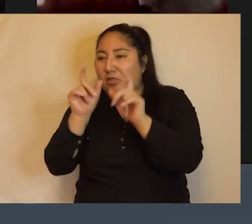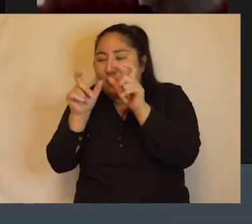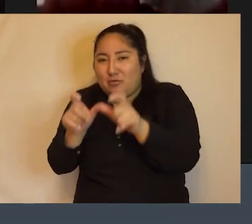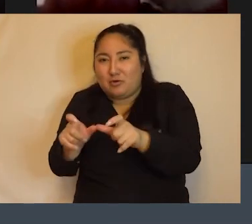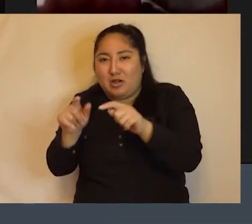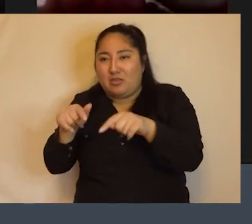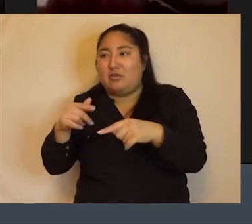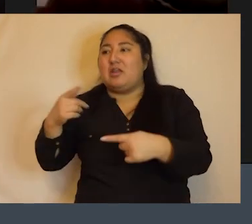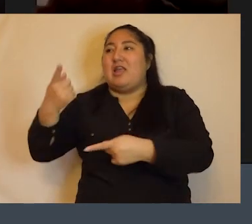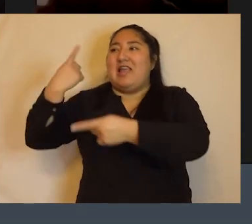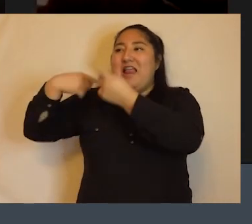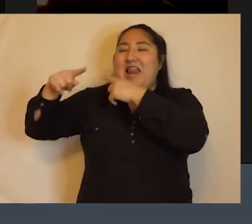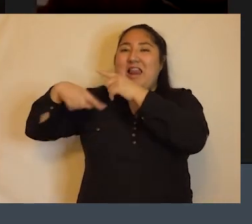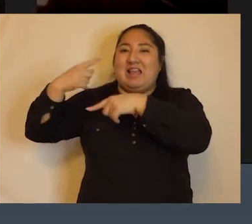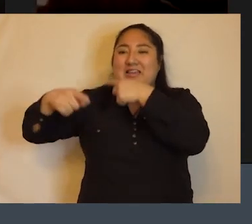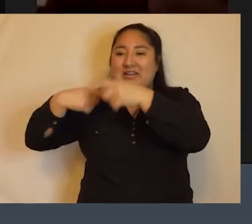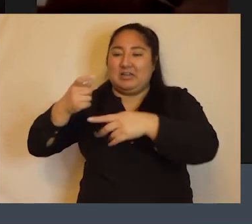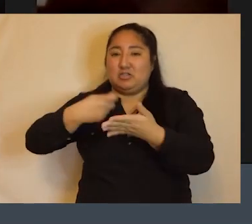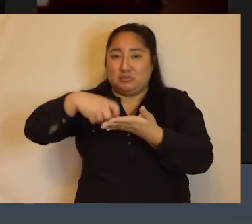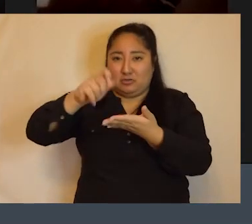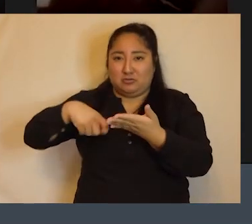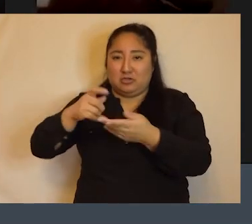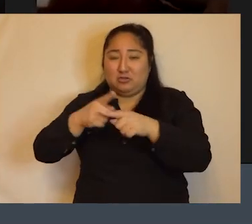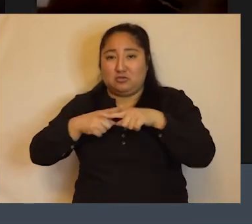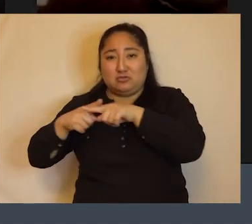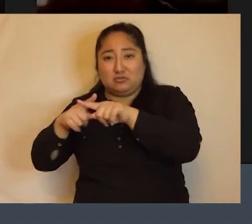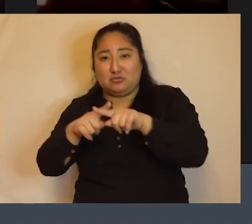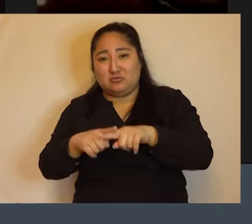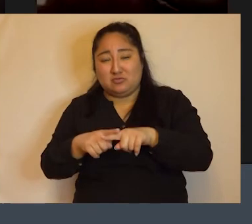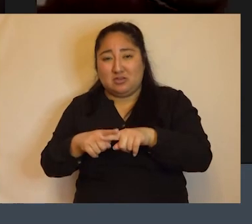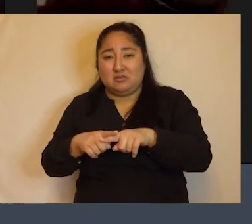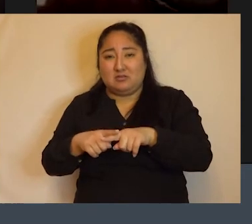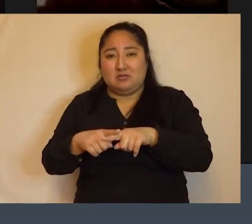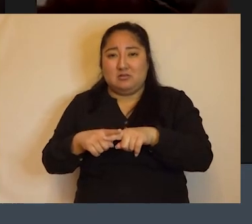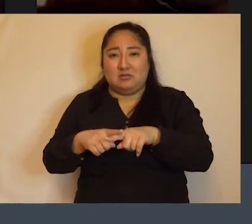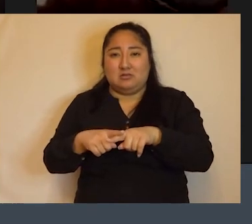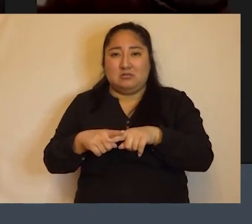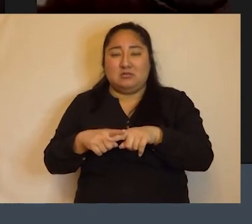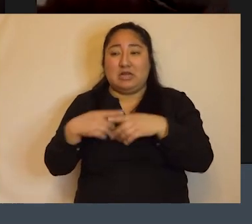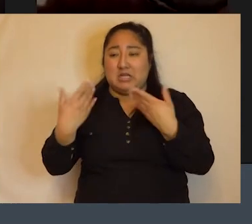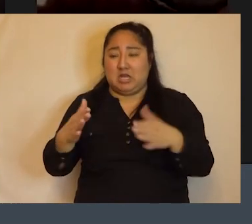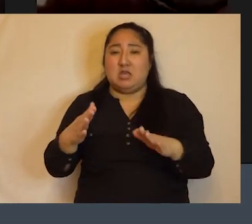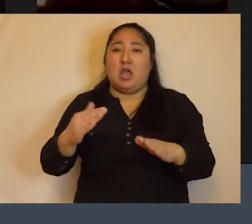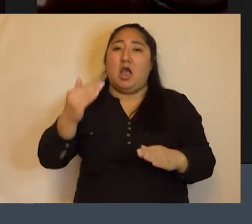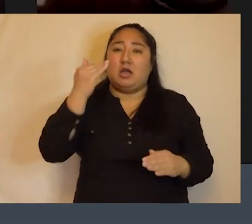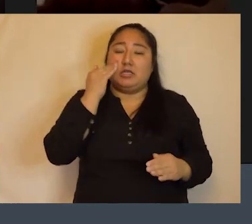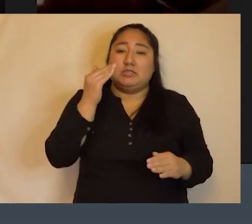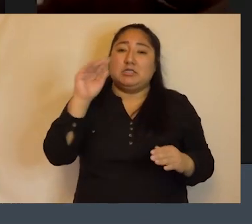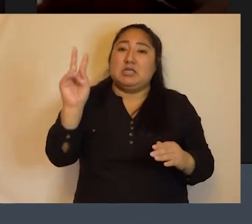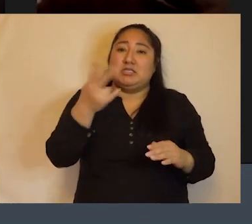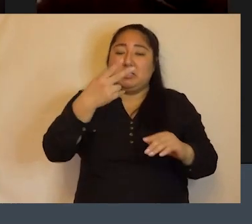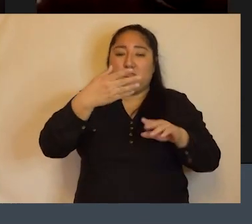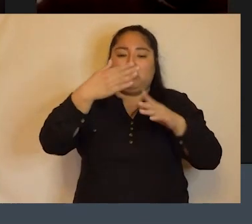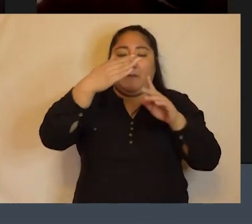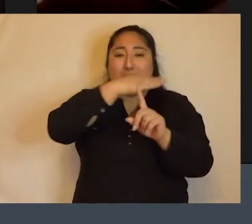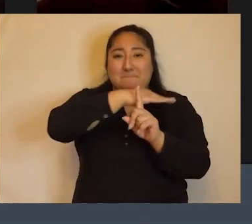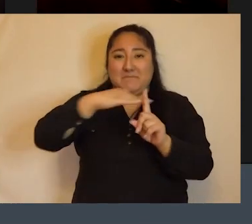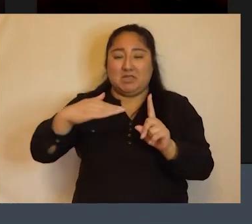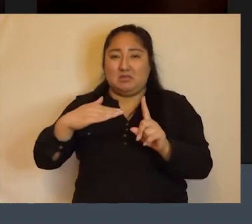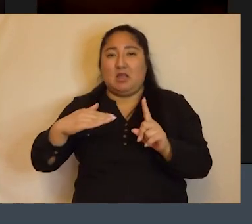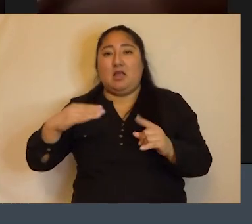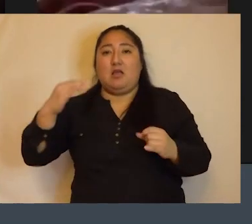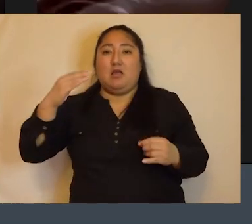de que efectivamente a las generaciones que están con ese contrato social y que ya están obviamente en la segunda mitad de su